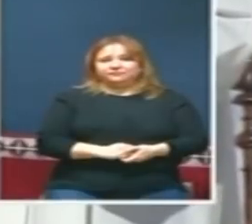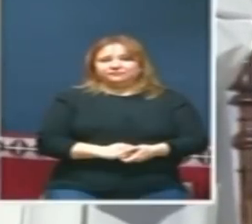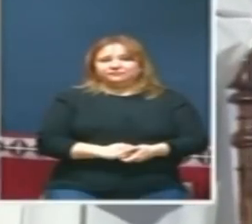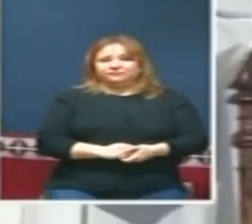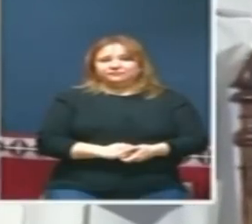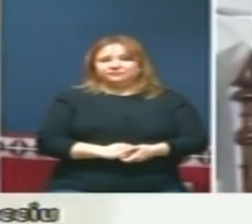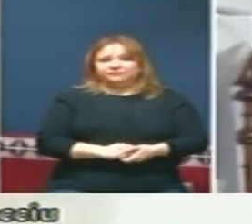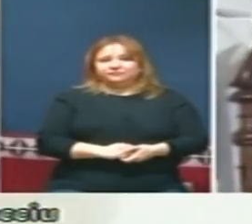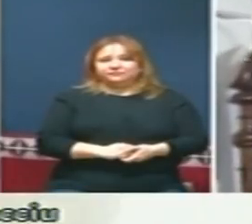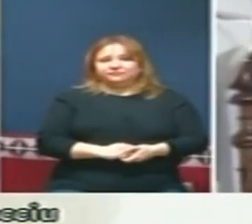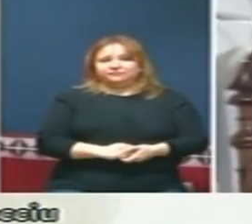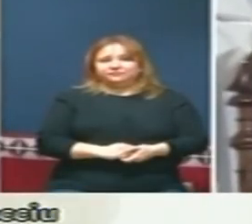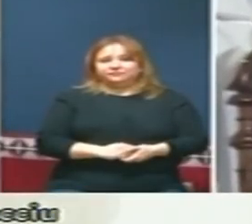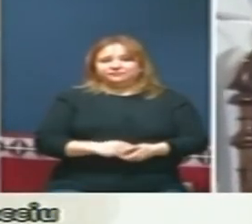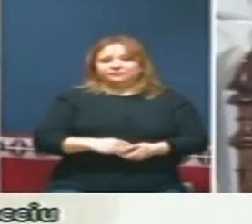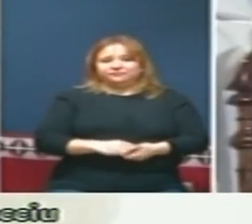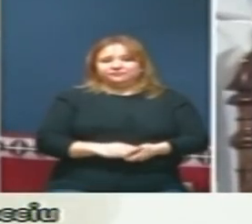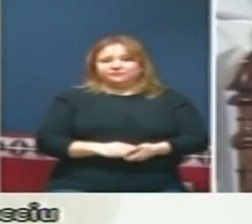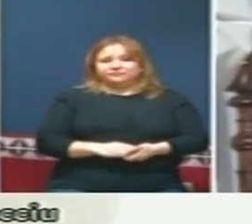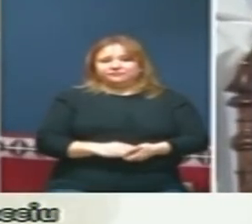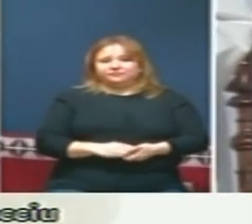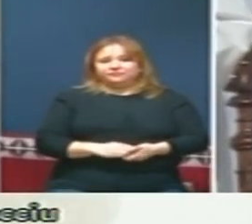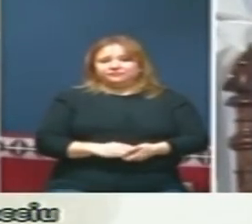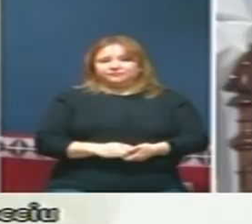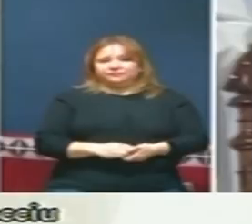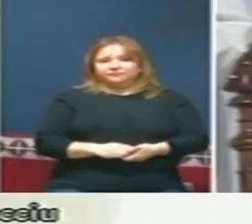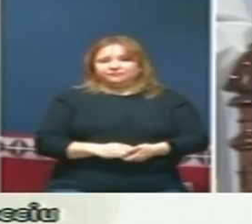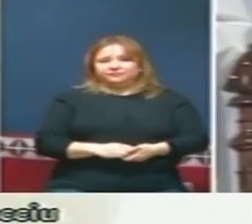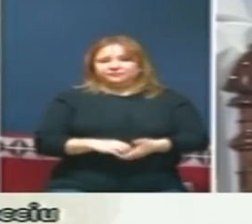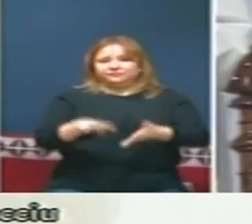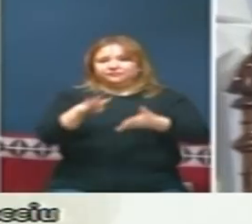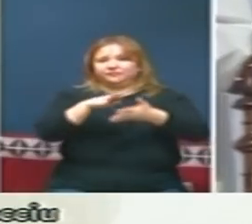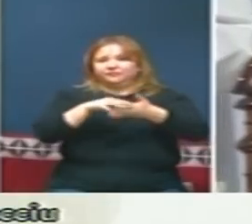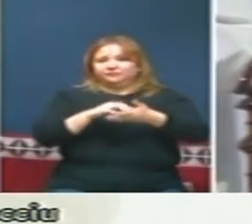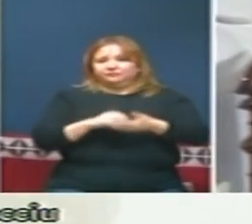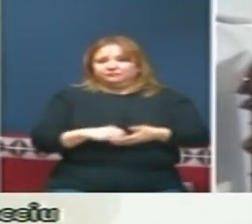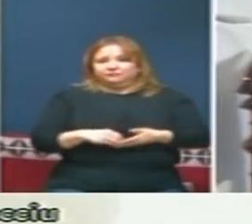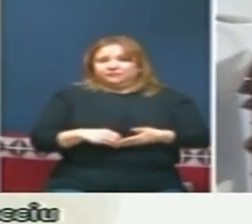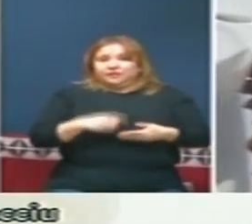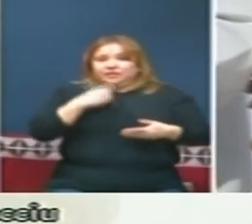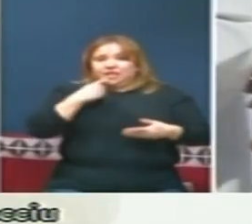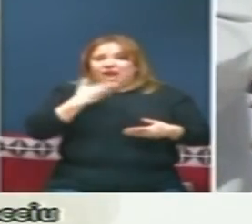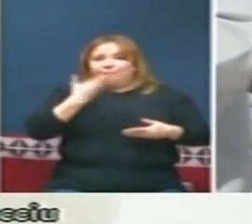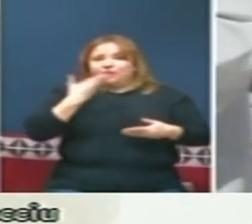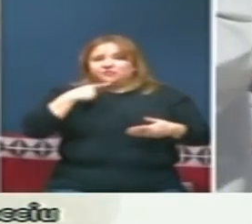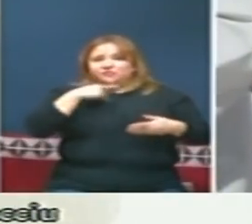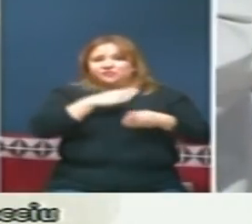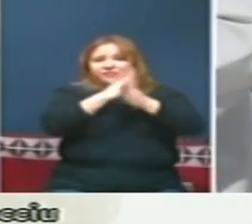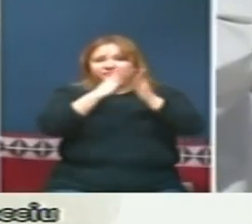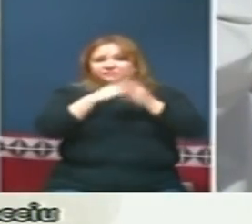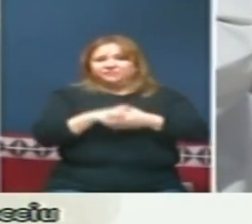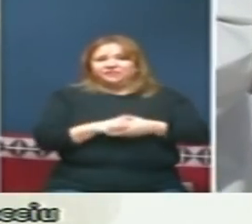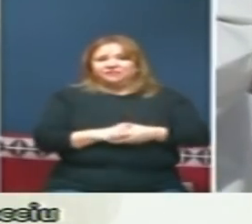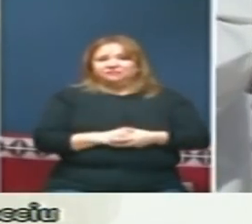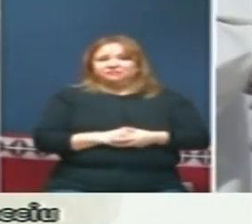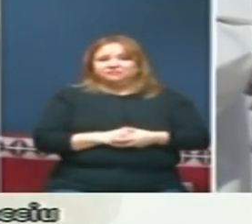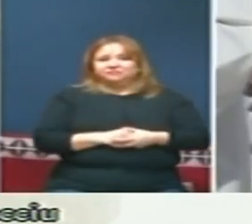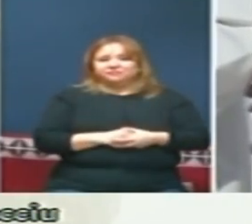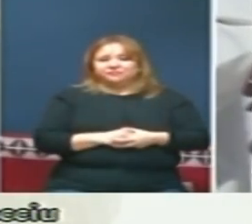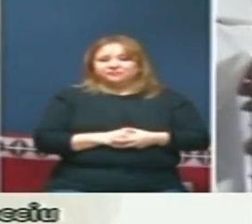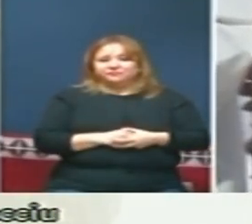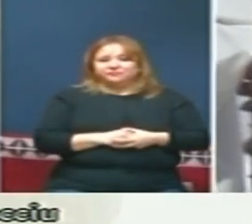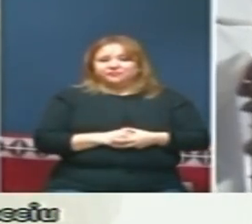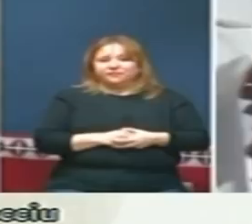Nos vota fratres nostri, dantes Gustavi Braida, episcopi riosensis, nec